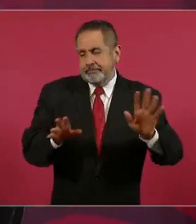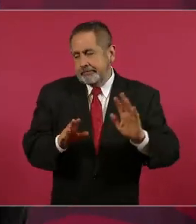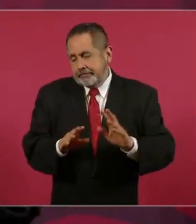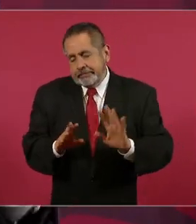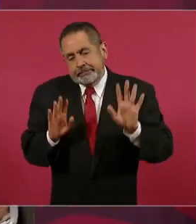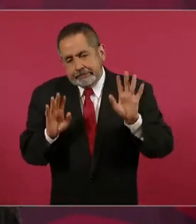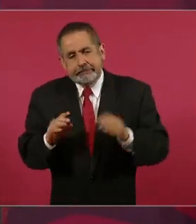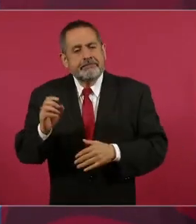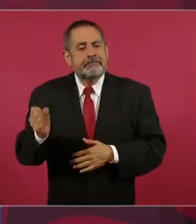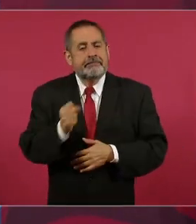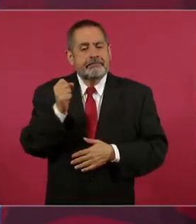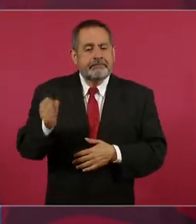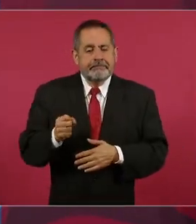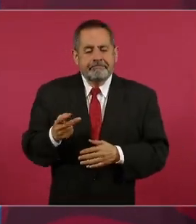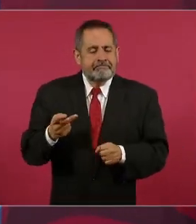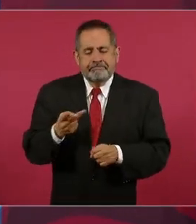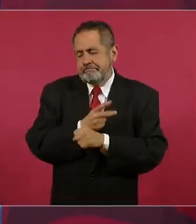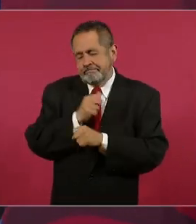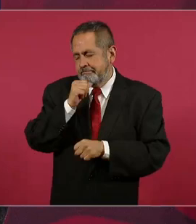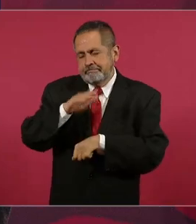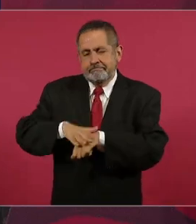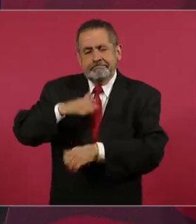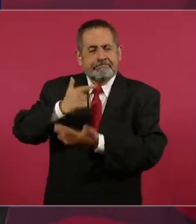afortunadamente no pasó a mayores,